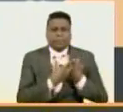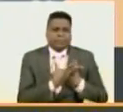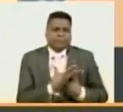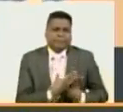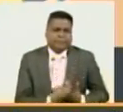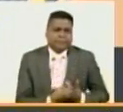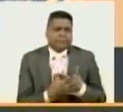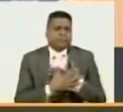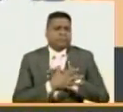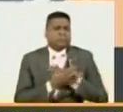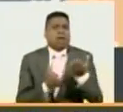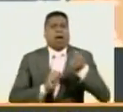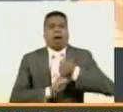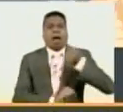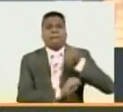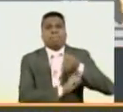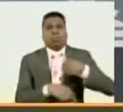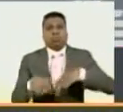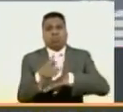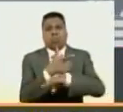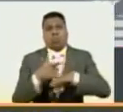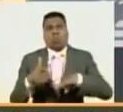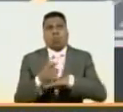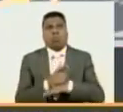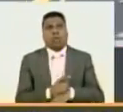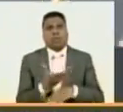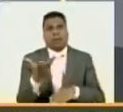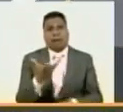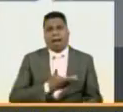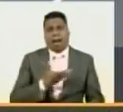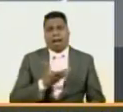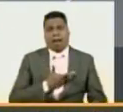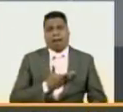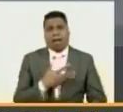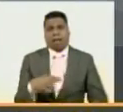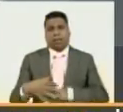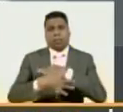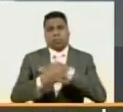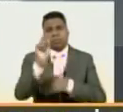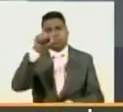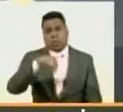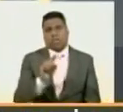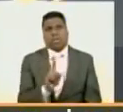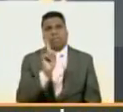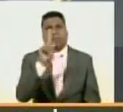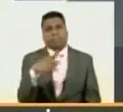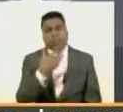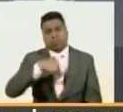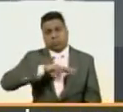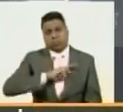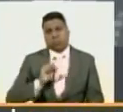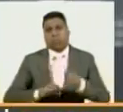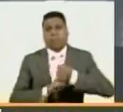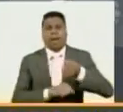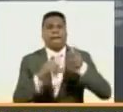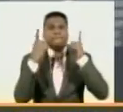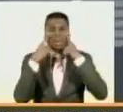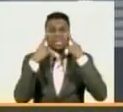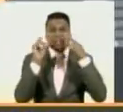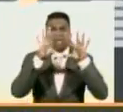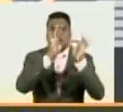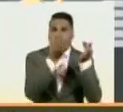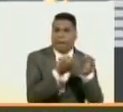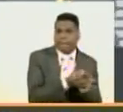desde la gestión de gobierno, el alcalde del municipio de Pedraza, pues muy al pendiente de esta